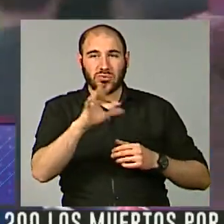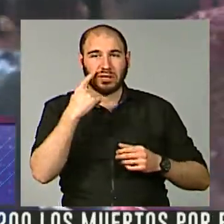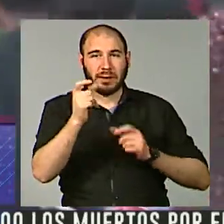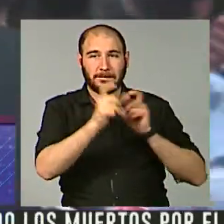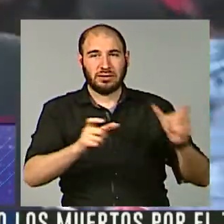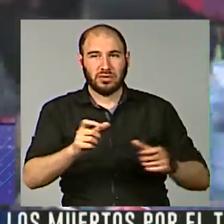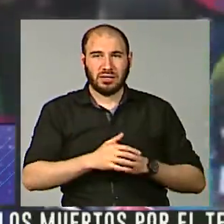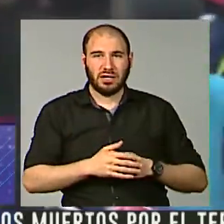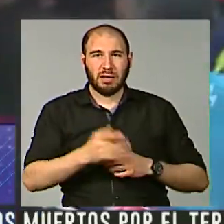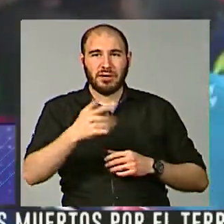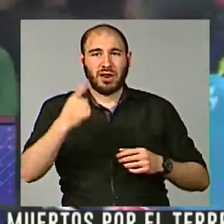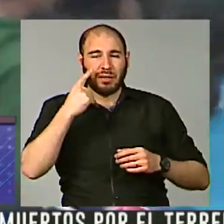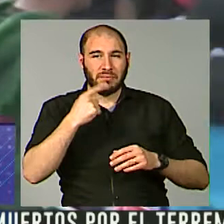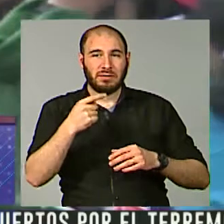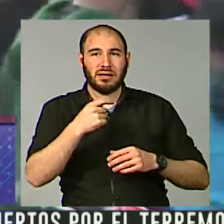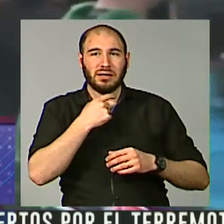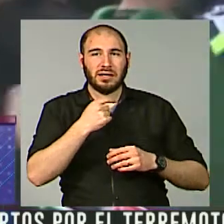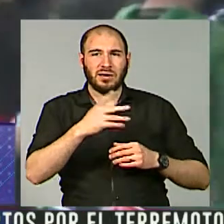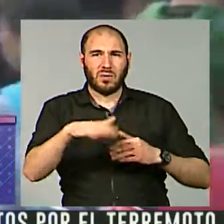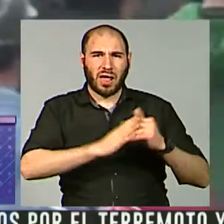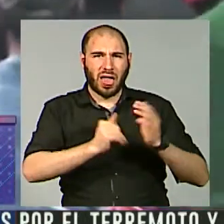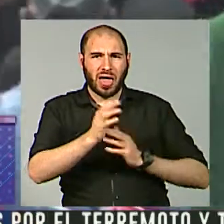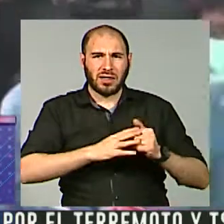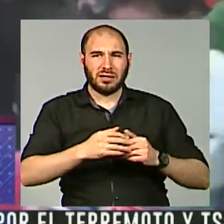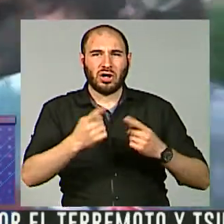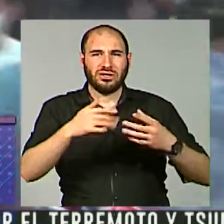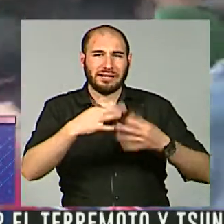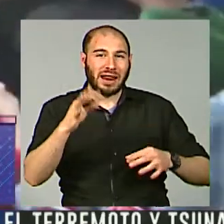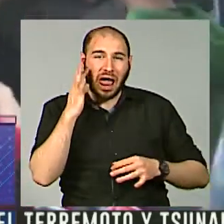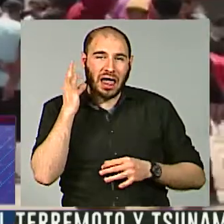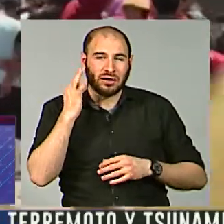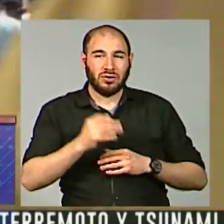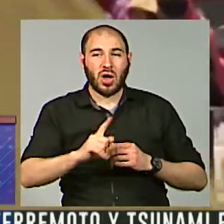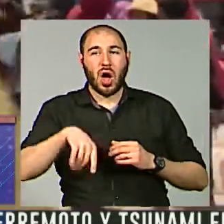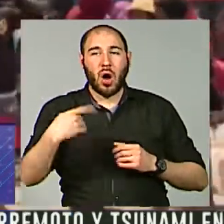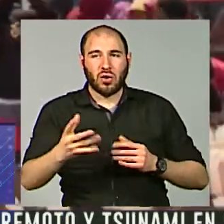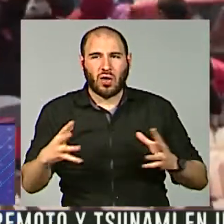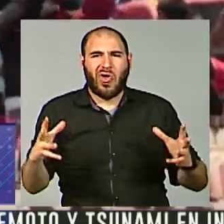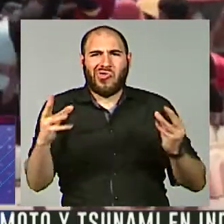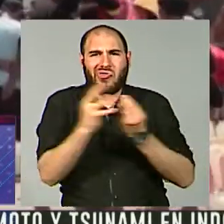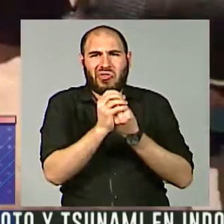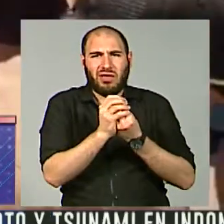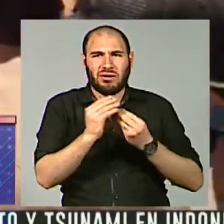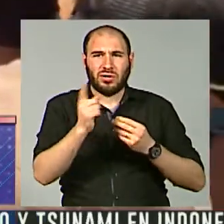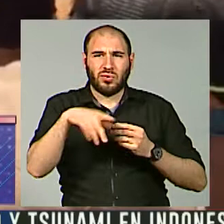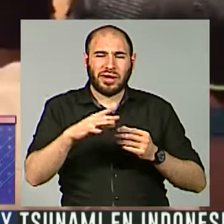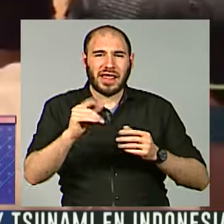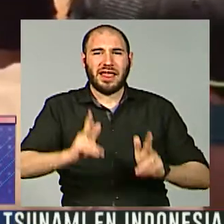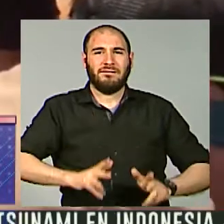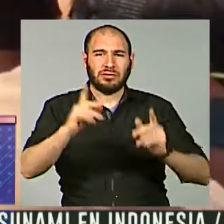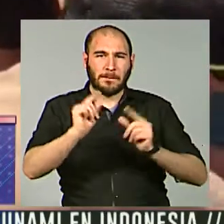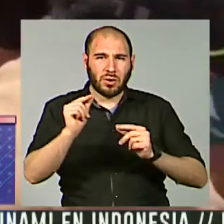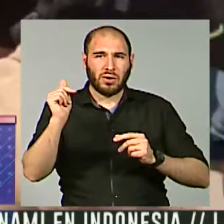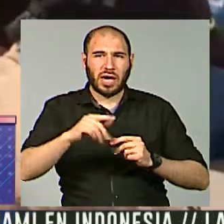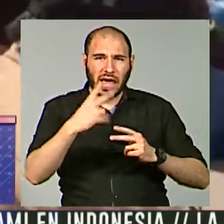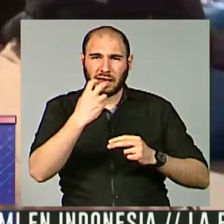habitantes, los sobrevivientes buscan entre escombros para rescatar lo que pueden. Otros se amontonan alrededor de los pocos edificios que aún